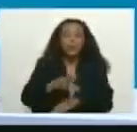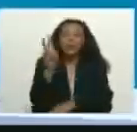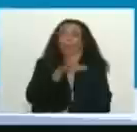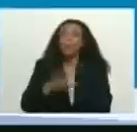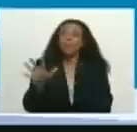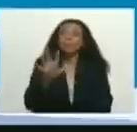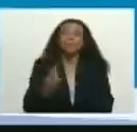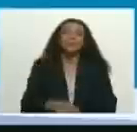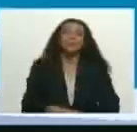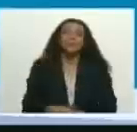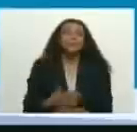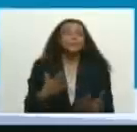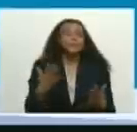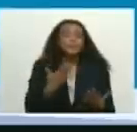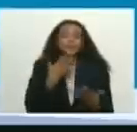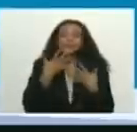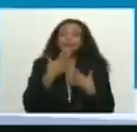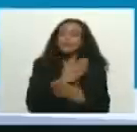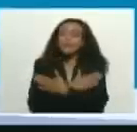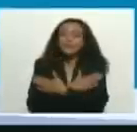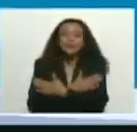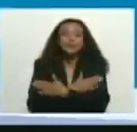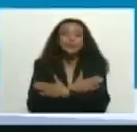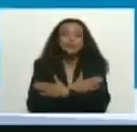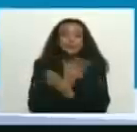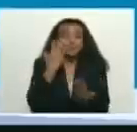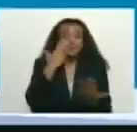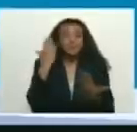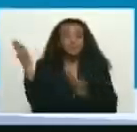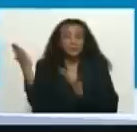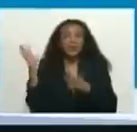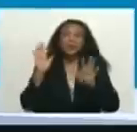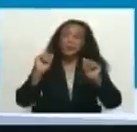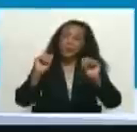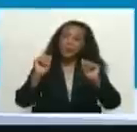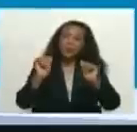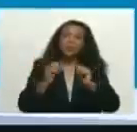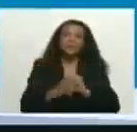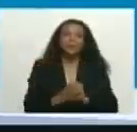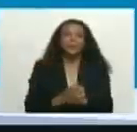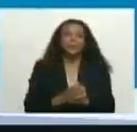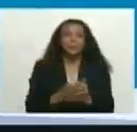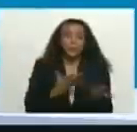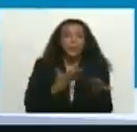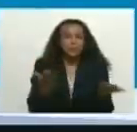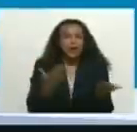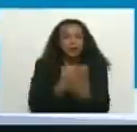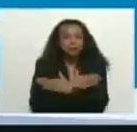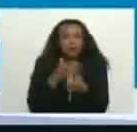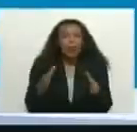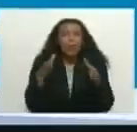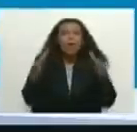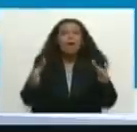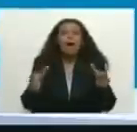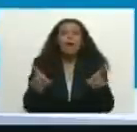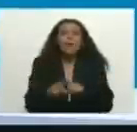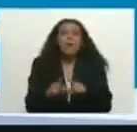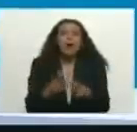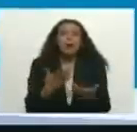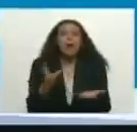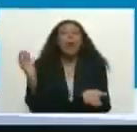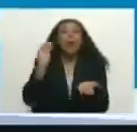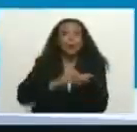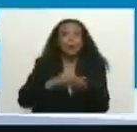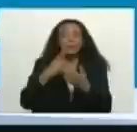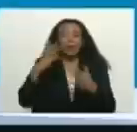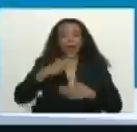Venezuela. Tremendo concierto. Con este concierto nos despedimos. Vamos a darle este regalo para que ustedes lo vuelvan a ver y lo